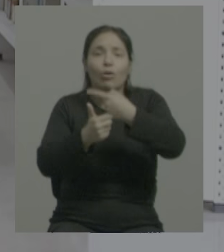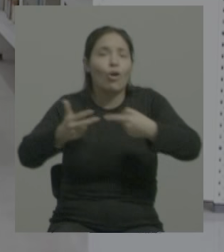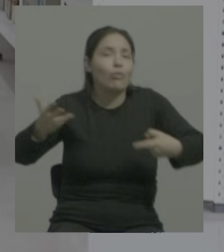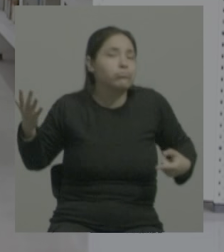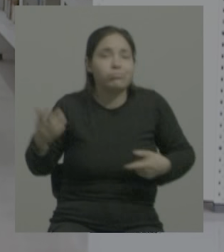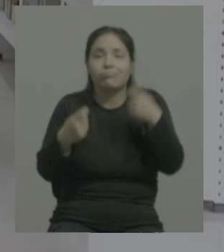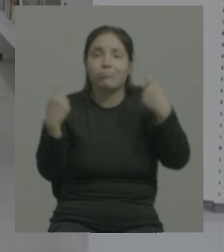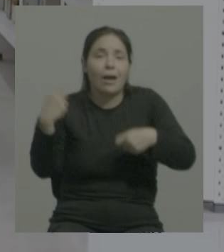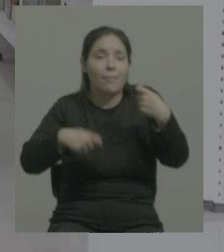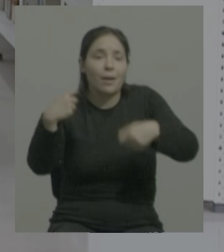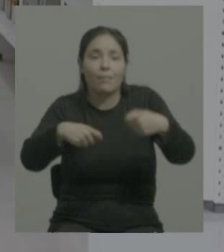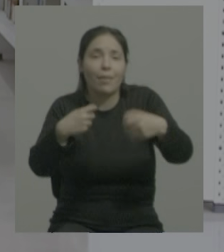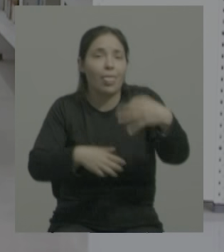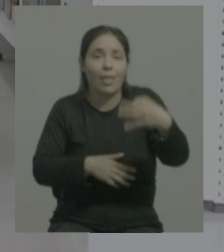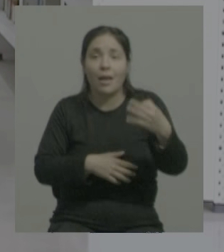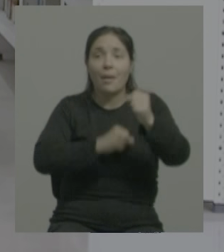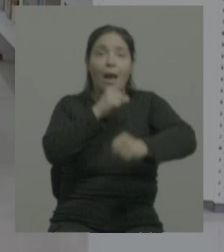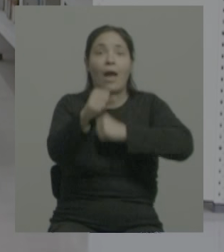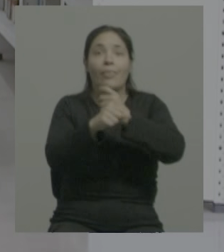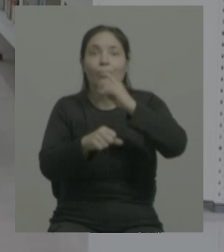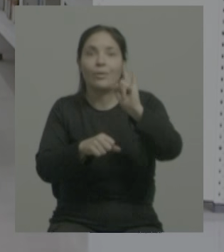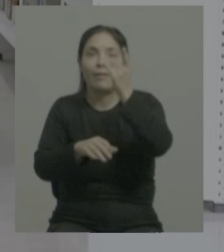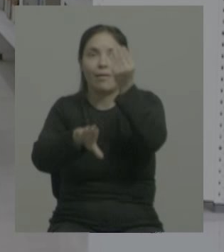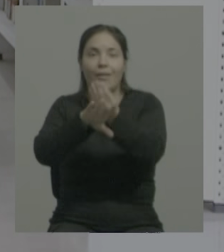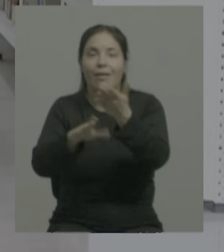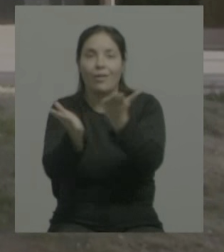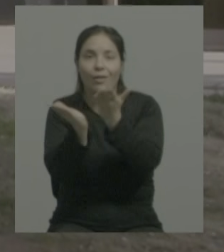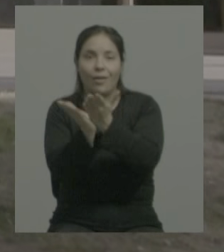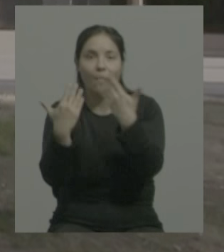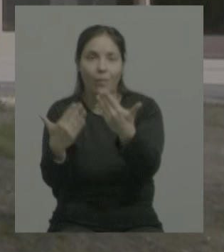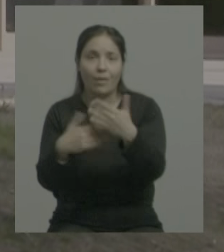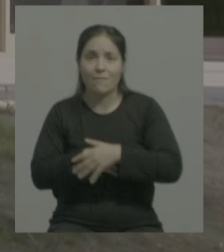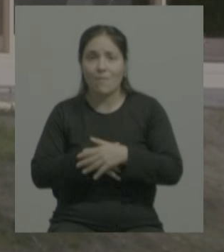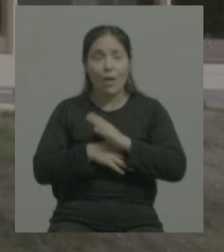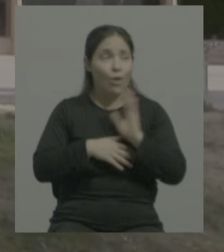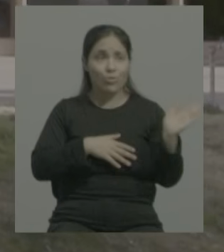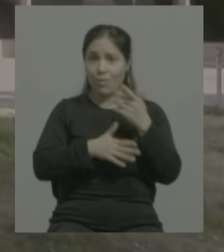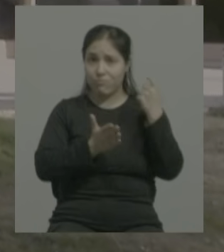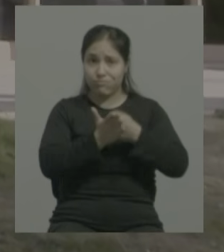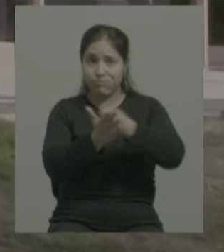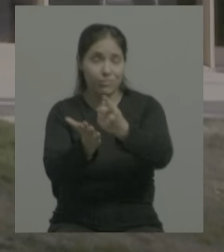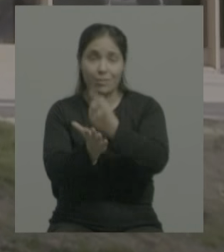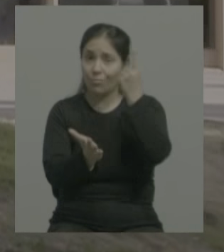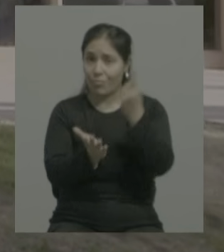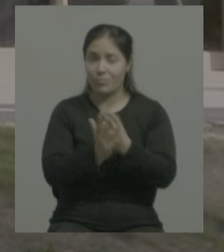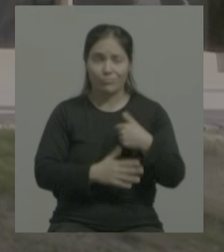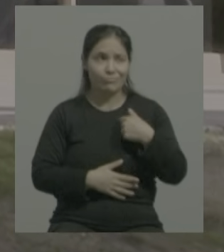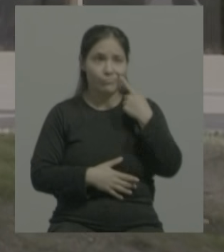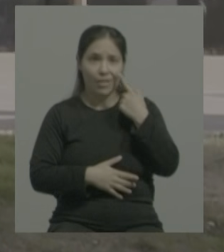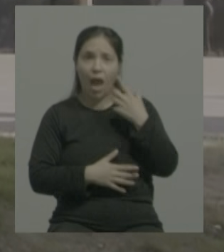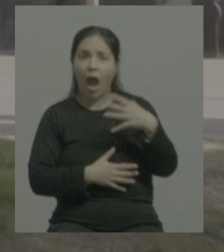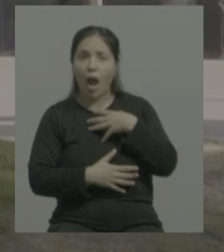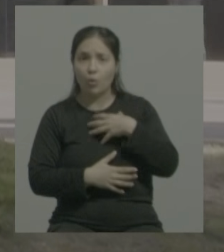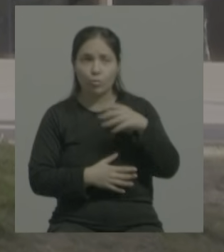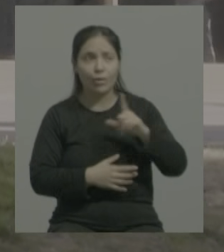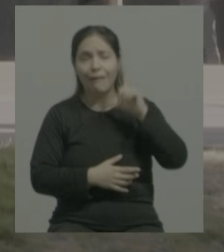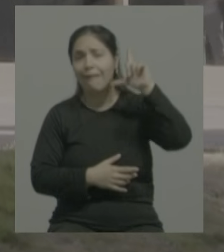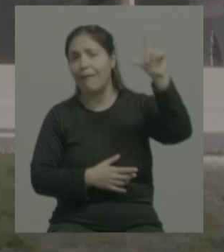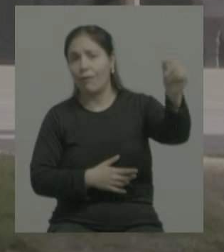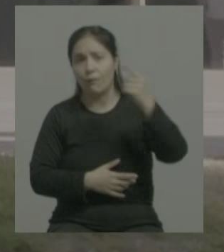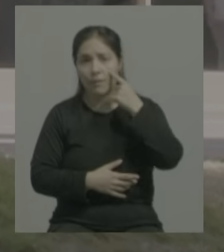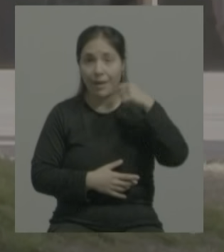conlleva y que por ahí, hoy en día, no todos están pudiendo afrontarlo. En especial yo conozco el caso de muchos chicos que son de zonas alejadas, que no son de